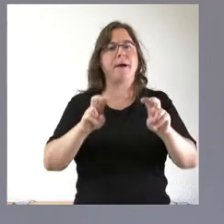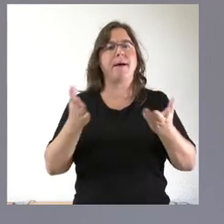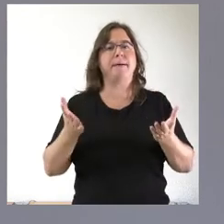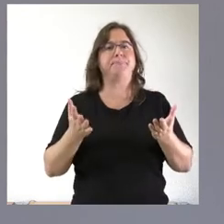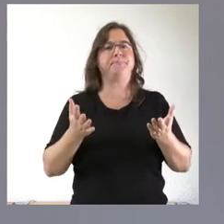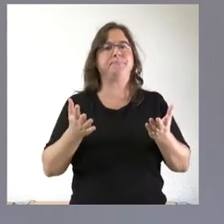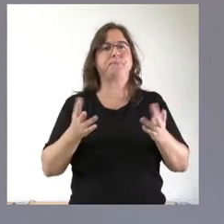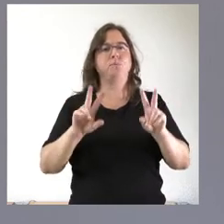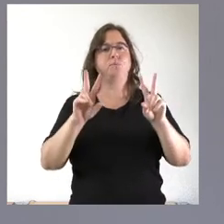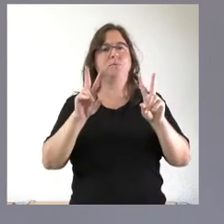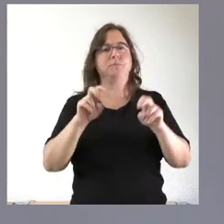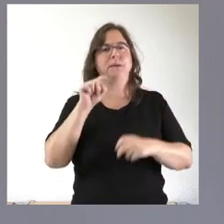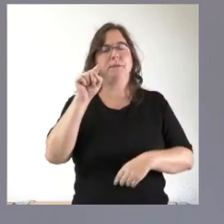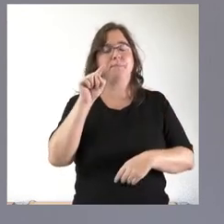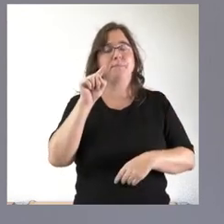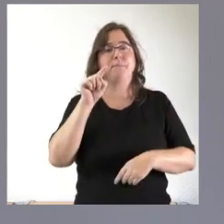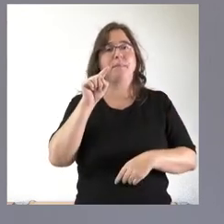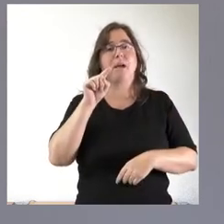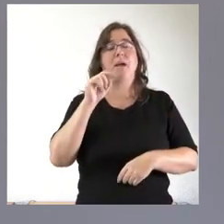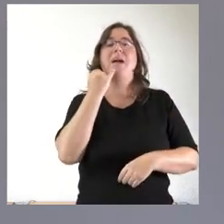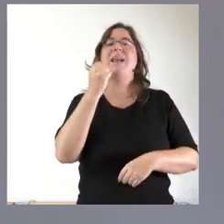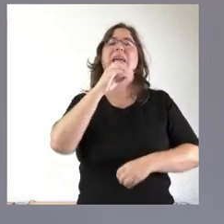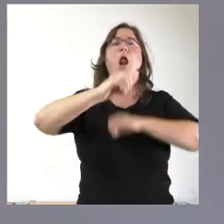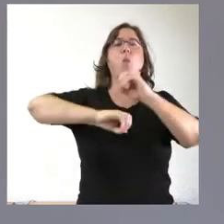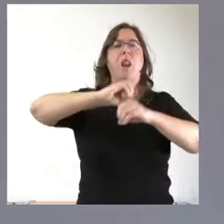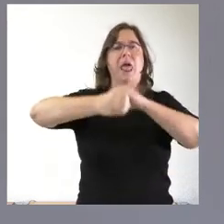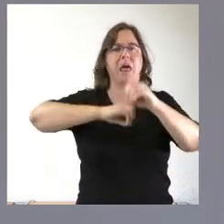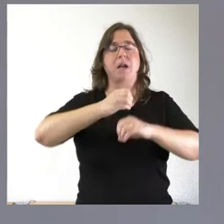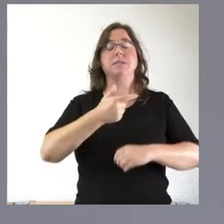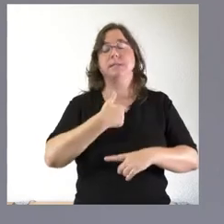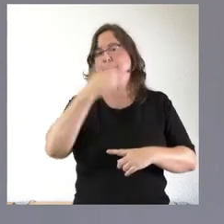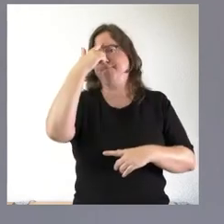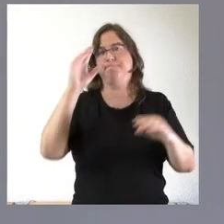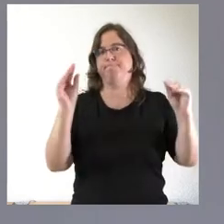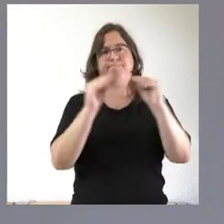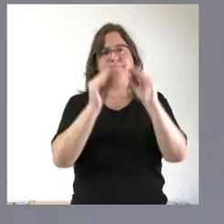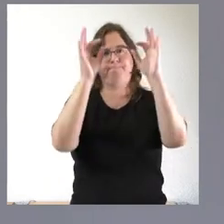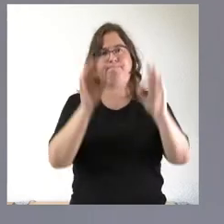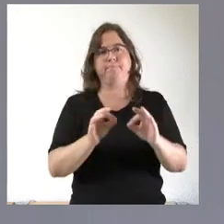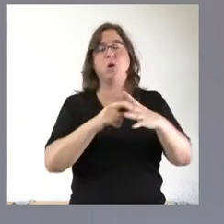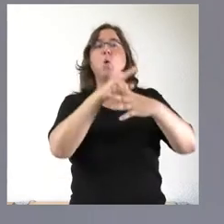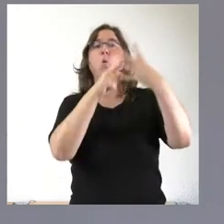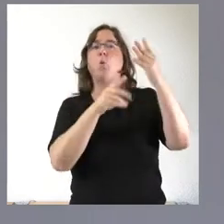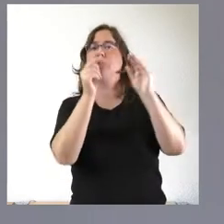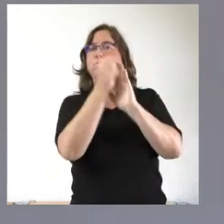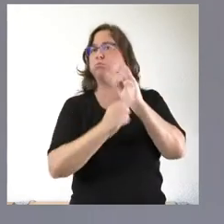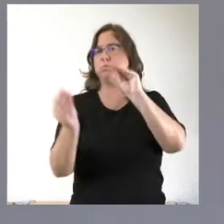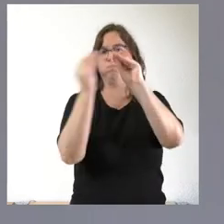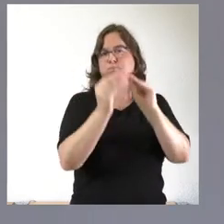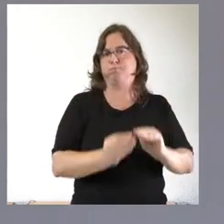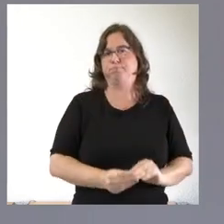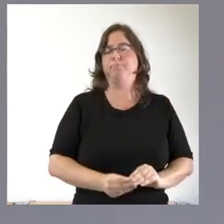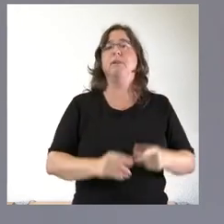tema de la energía nuclear. Ahí coincidimos claramente en cuatro aspectos. Primero, la Junta de Castilla y